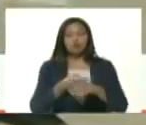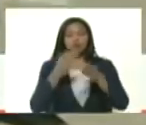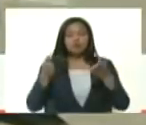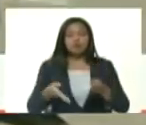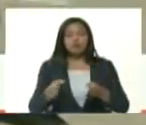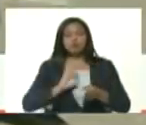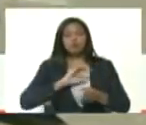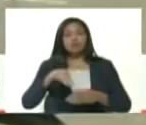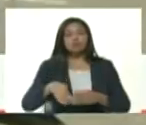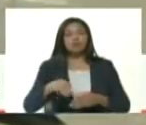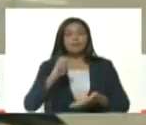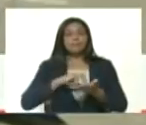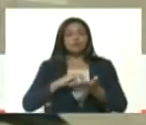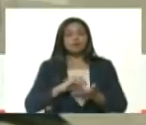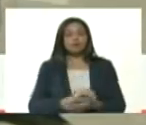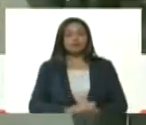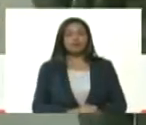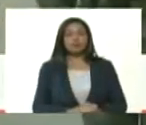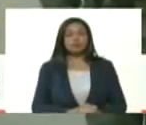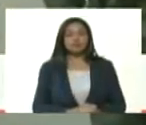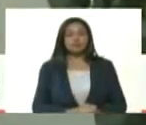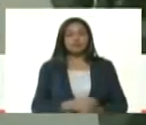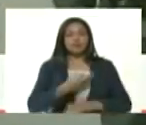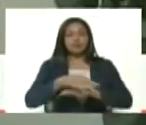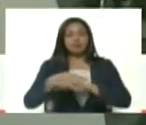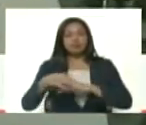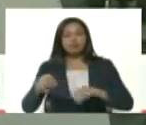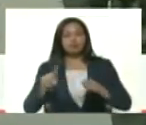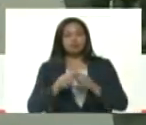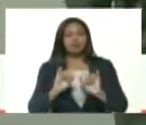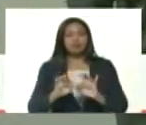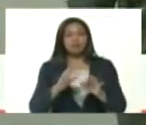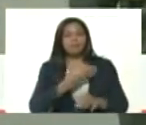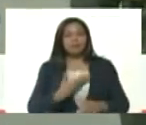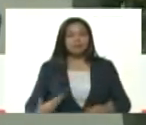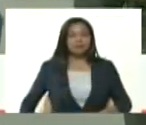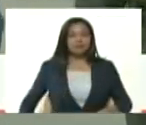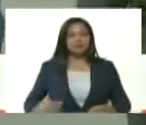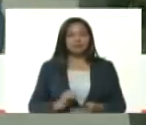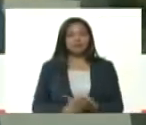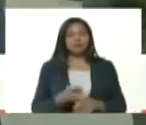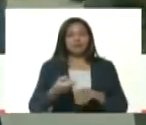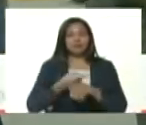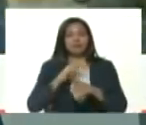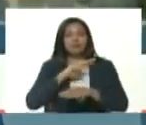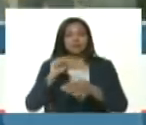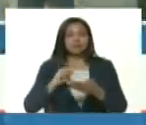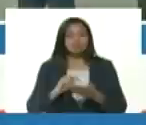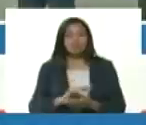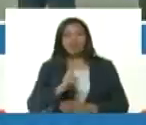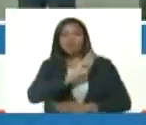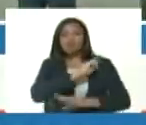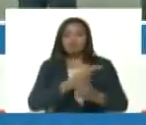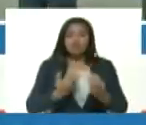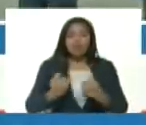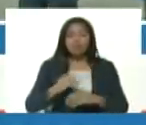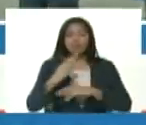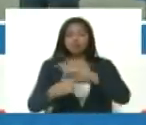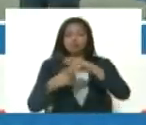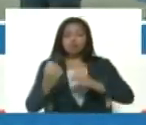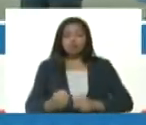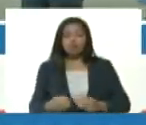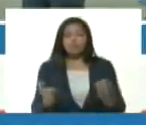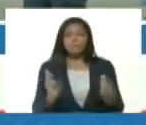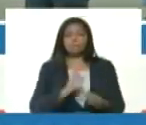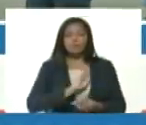del estado Miranda, el municipio y usted, presidente, el gobierno nacional. Esta es la fortaleza de la revolución y con esta